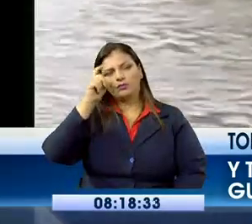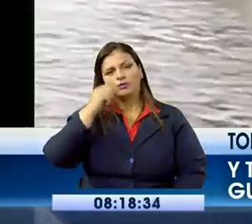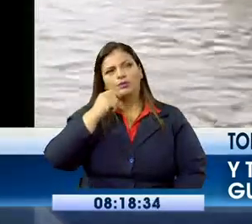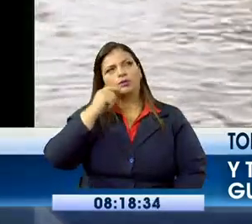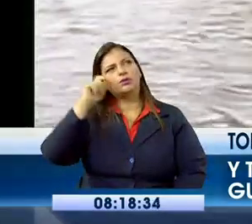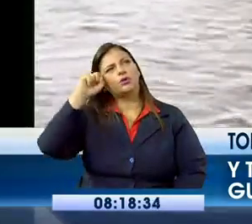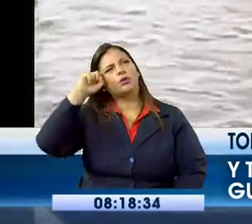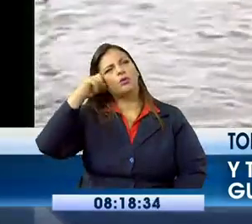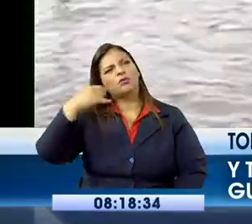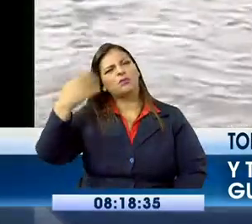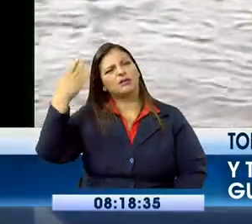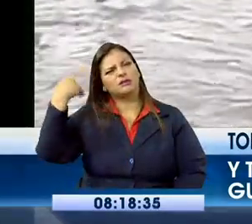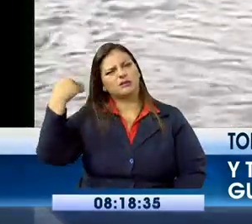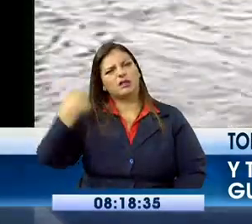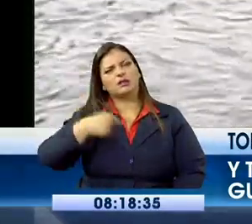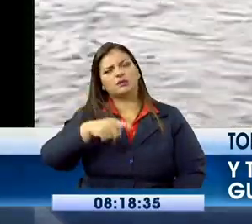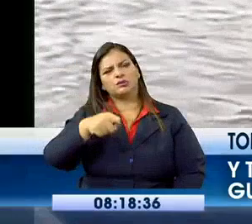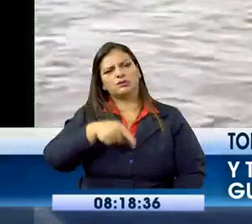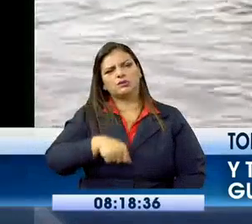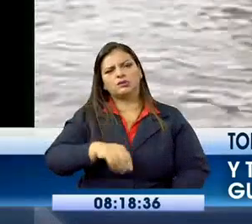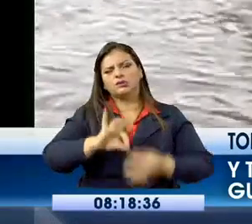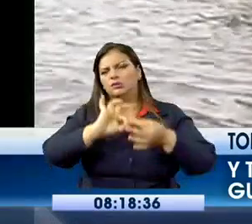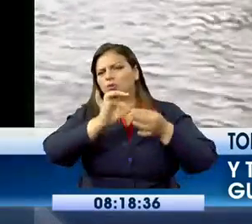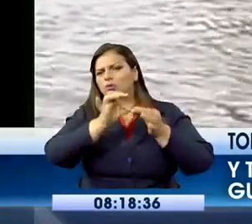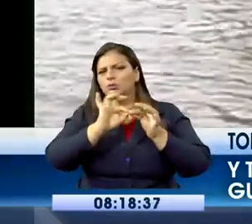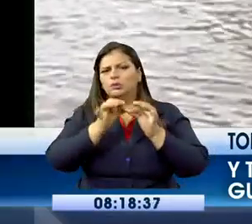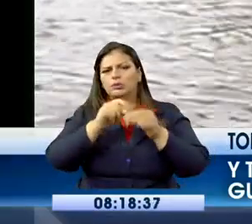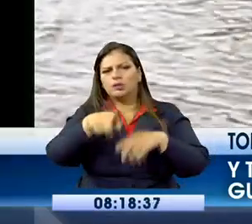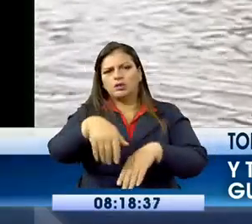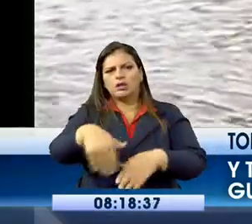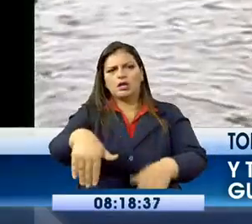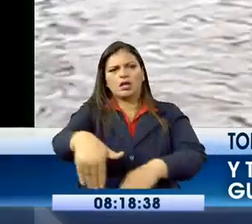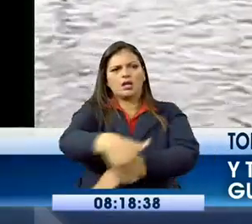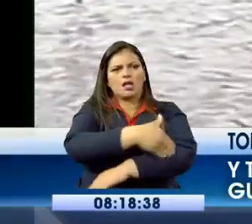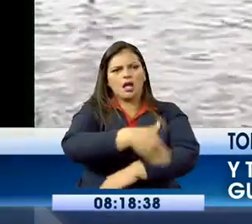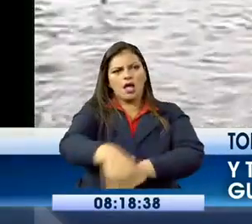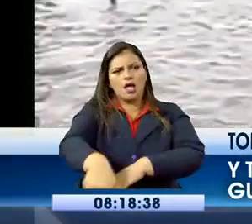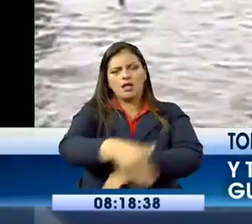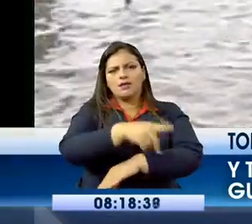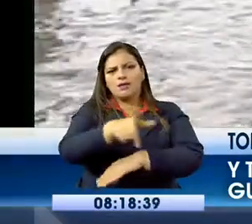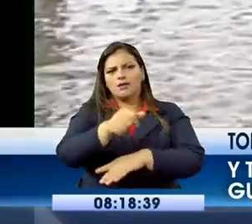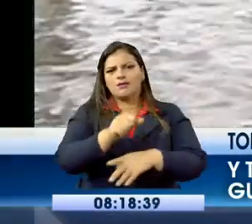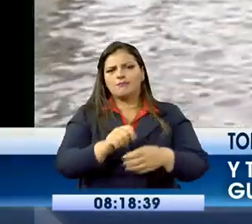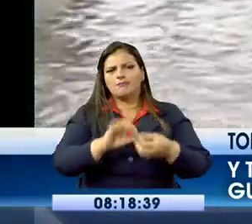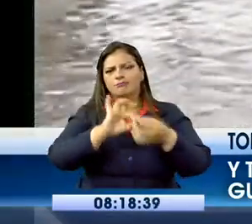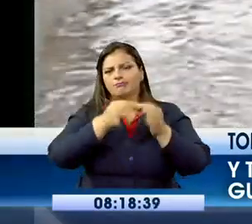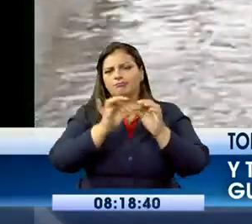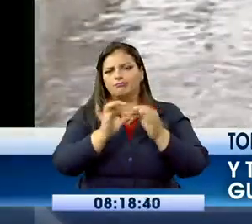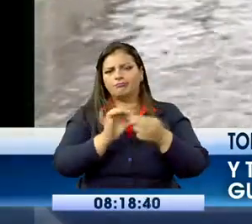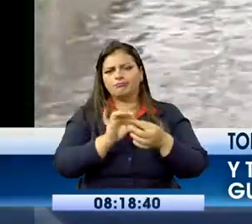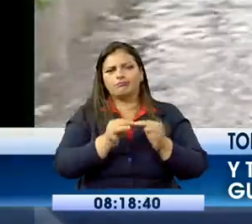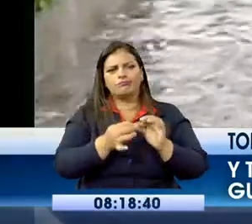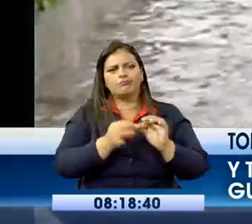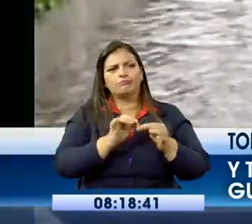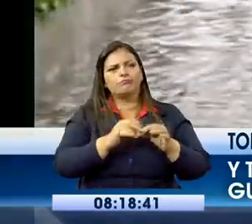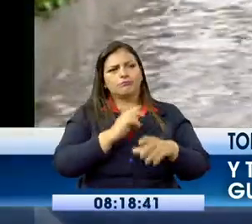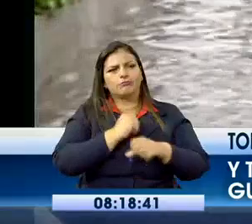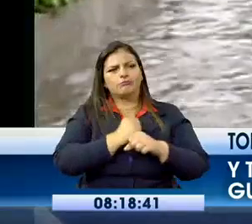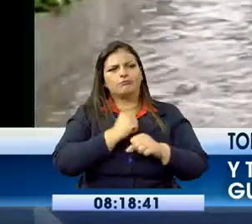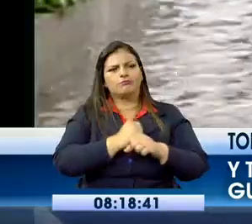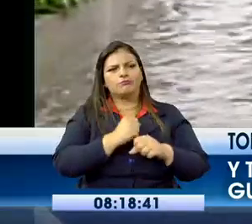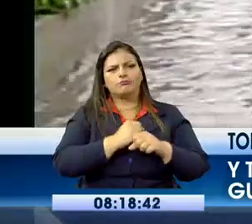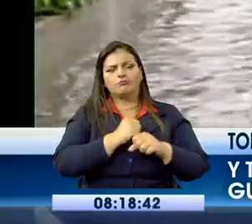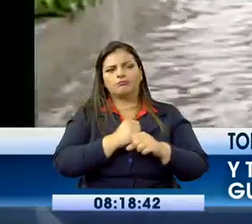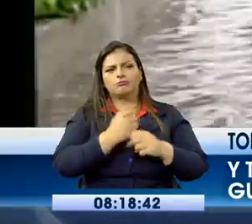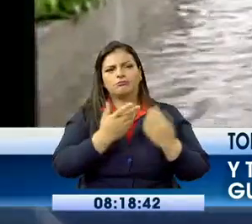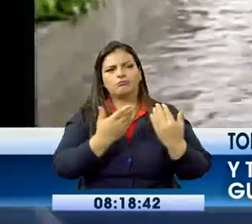por ahí, un trabajo que se hizo para justamente evacuar esas aguas, pero parece que lo que es piedra, palo y todo lo que va del cerro no permite